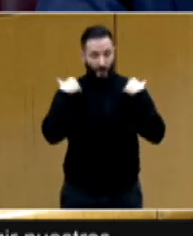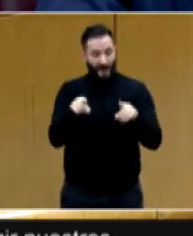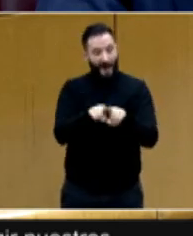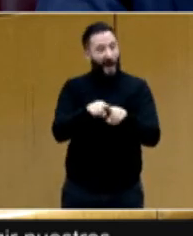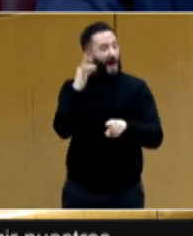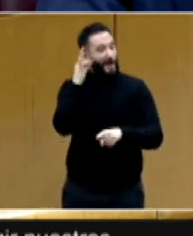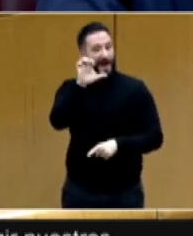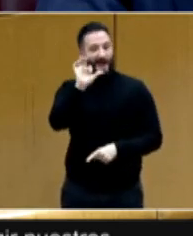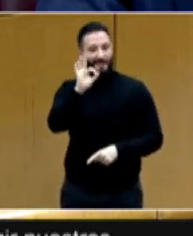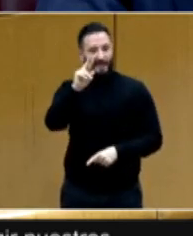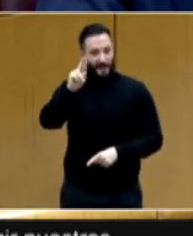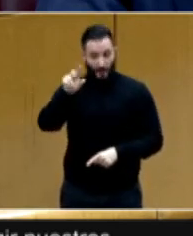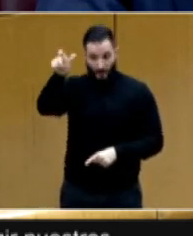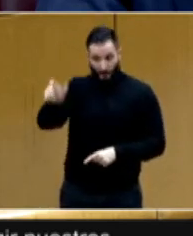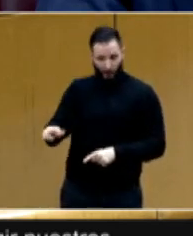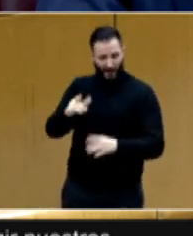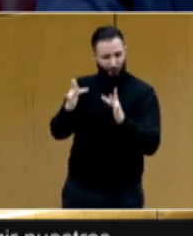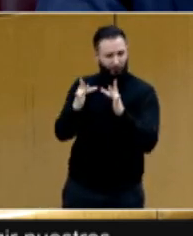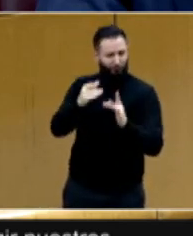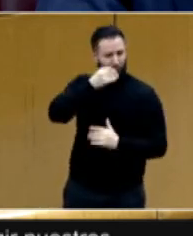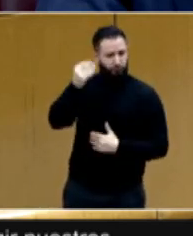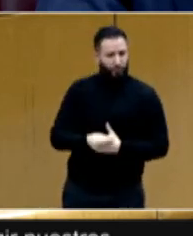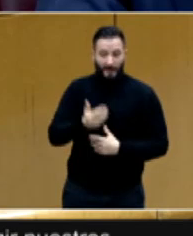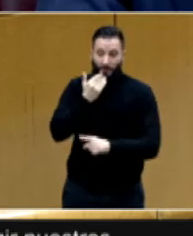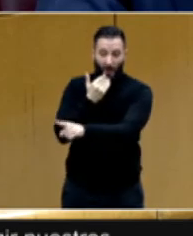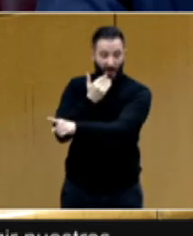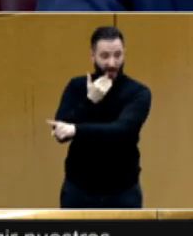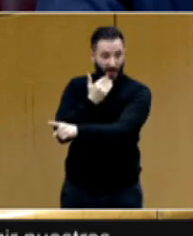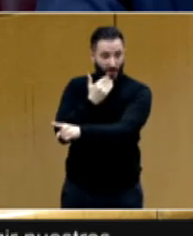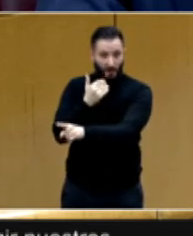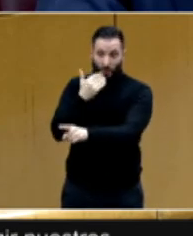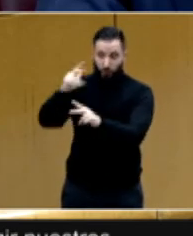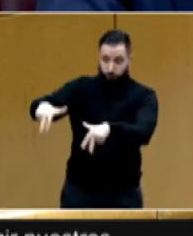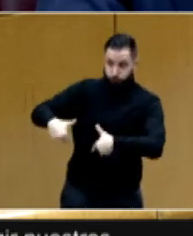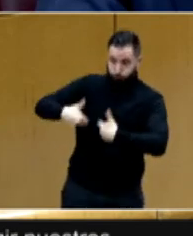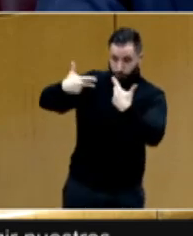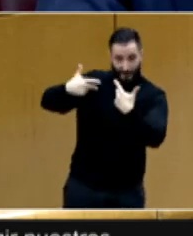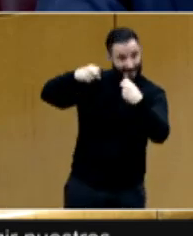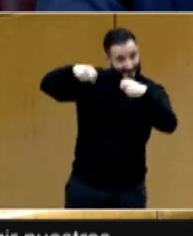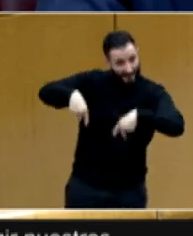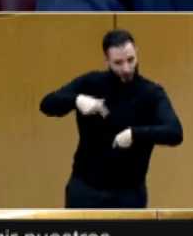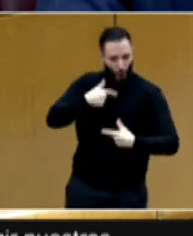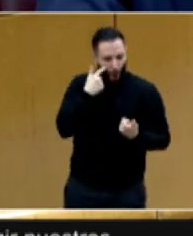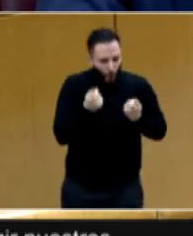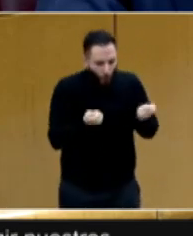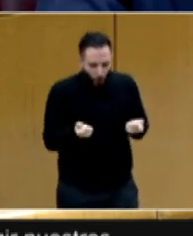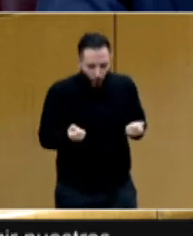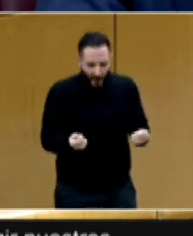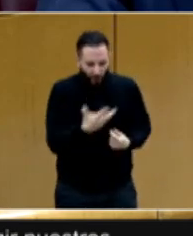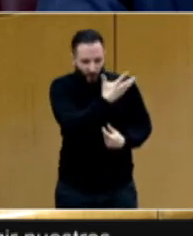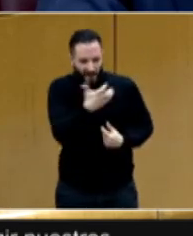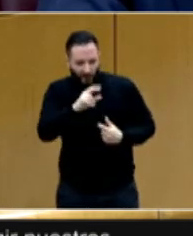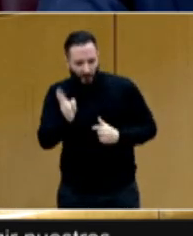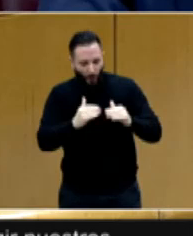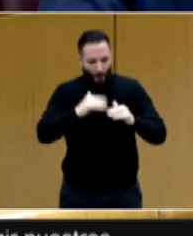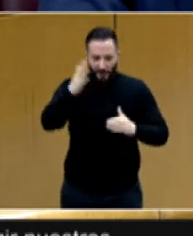con ella tengo una relación muy buena pero sin que ella me dé luz verde yo no puedo manejar ni realizar gastos de más de 500 euros